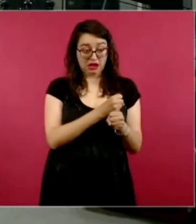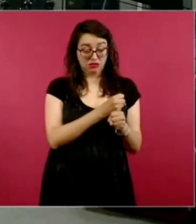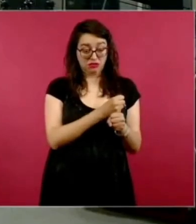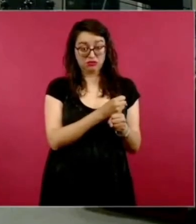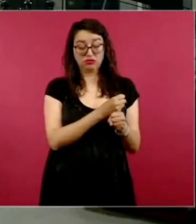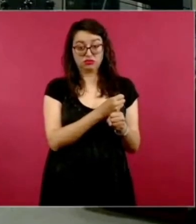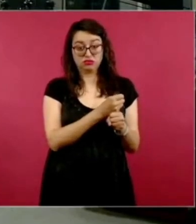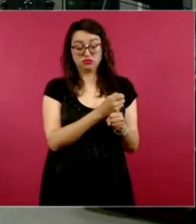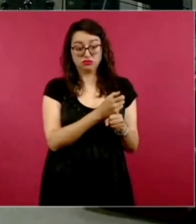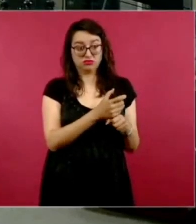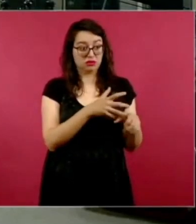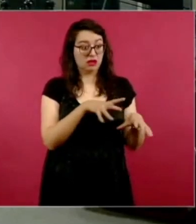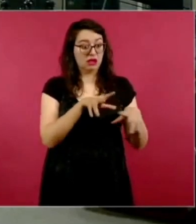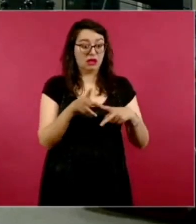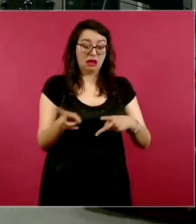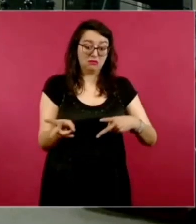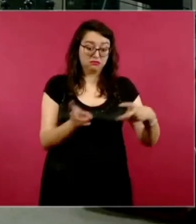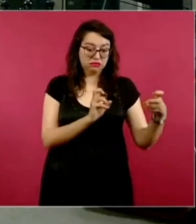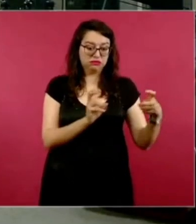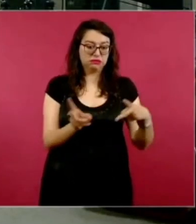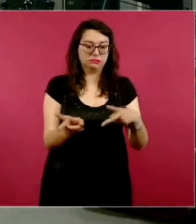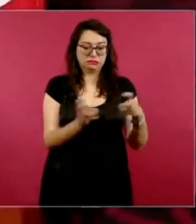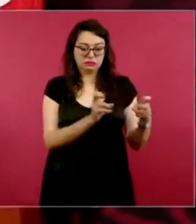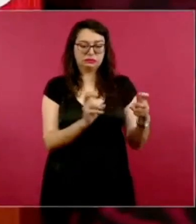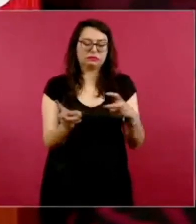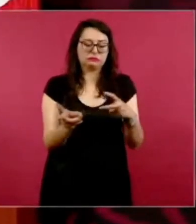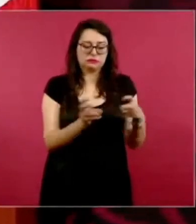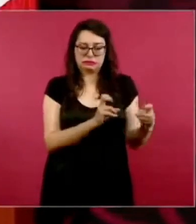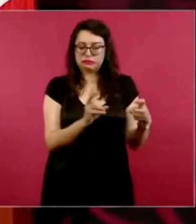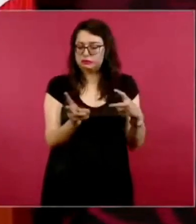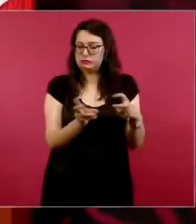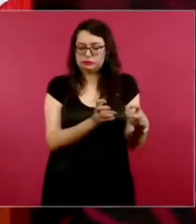como no se había visto nunca